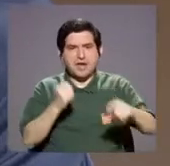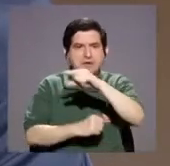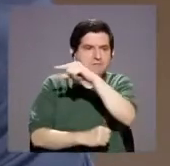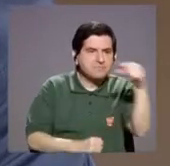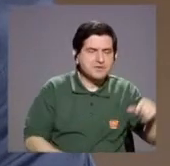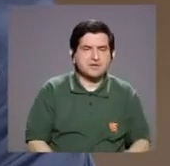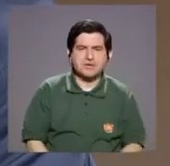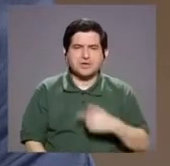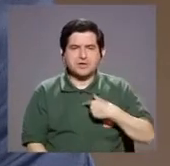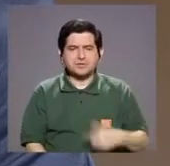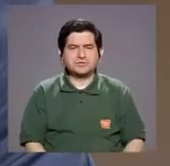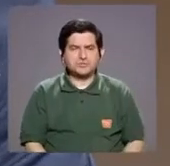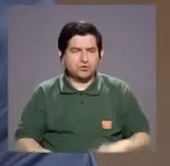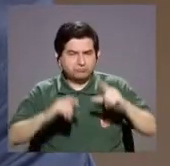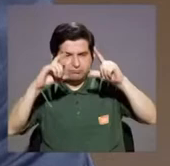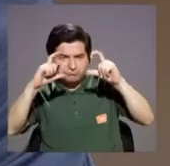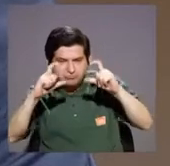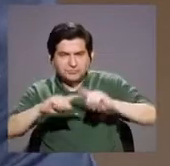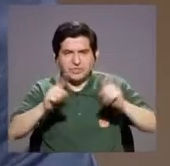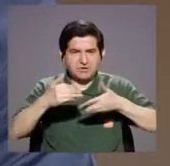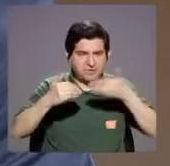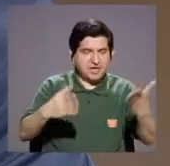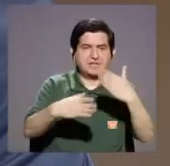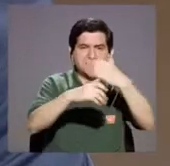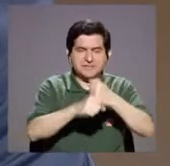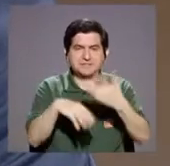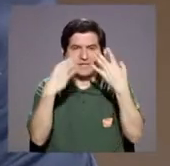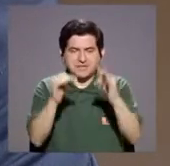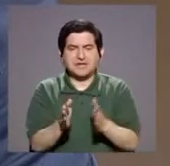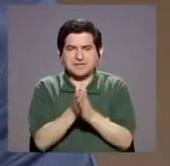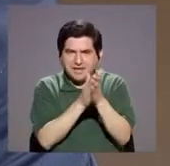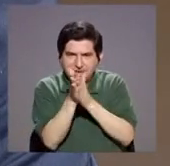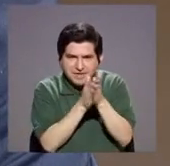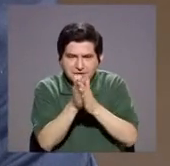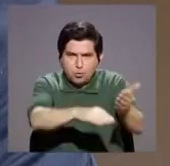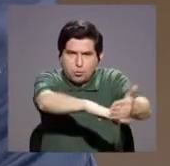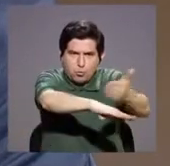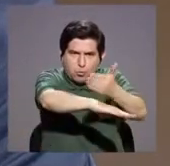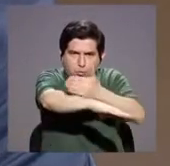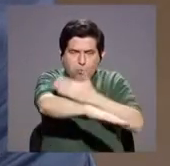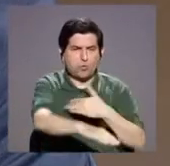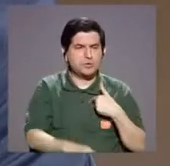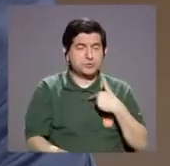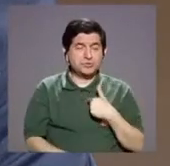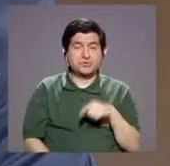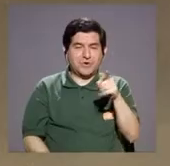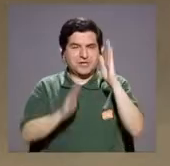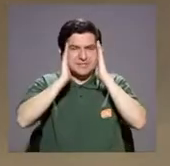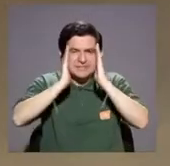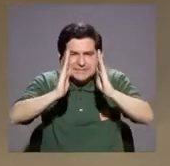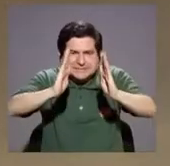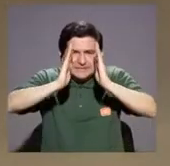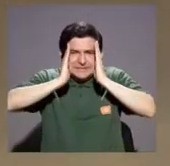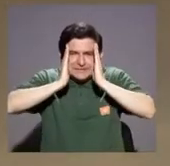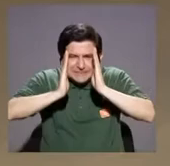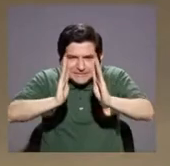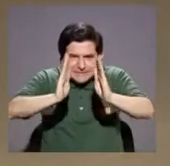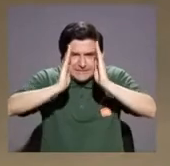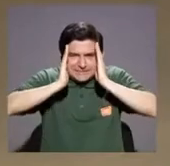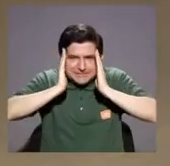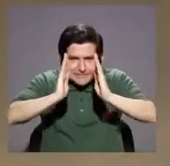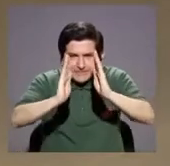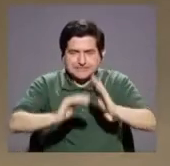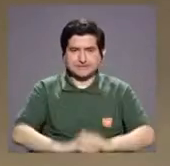como capturas de pantalla de cada una de las cosas que estamos haciendo para mejorar soy muy obsesivo muy muy obsesivo